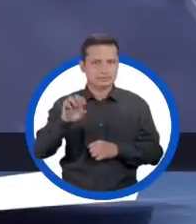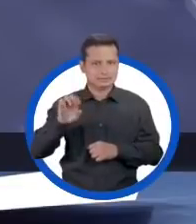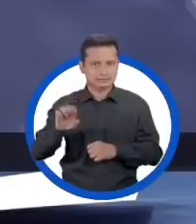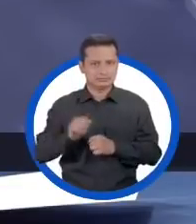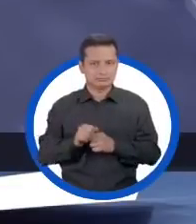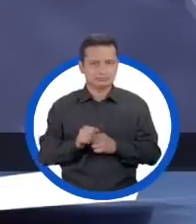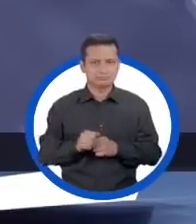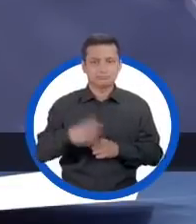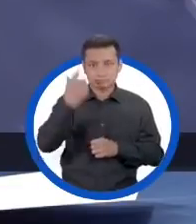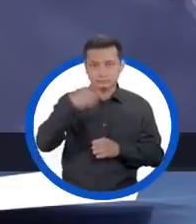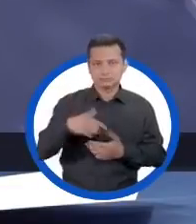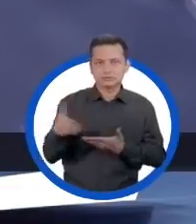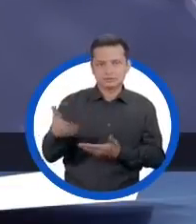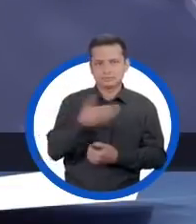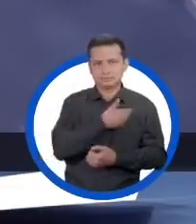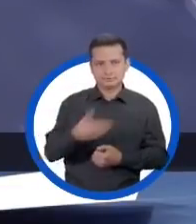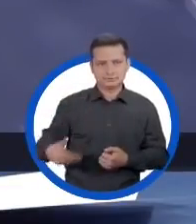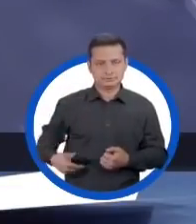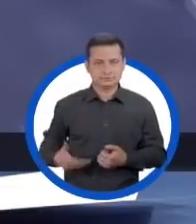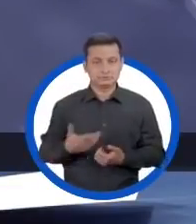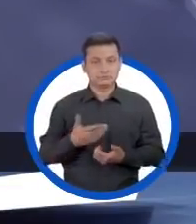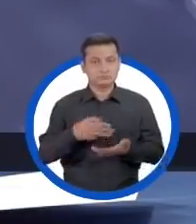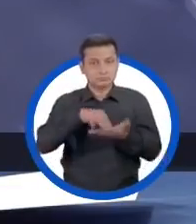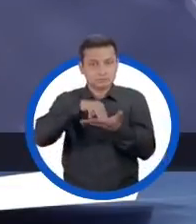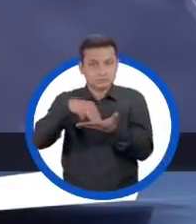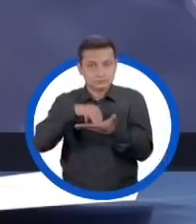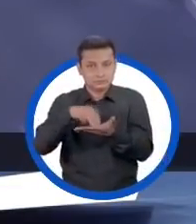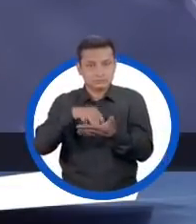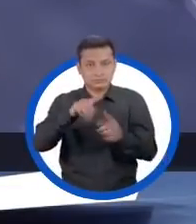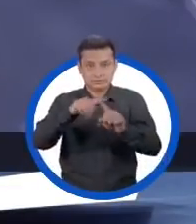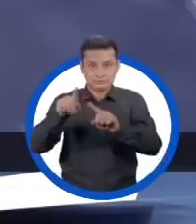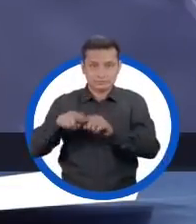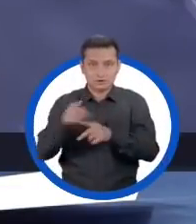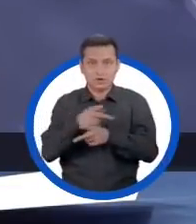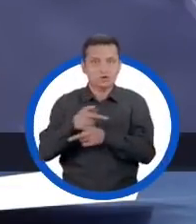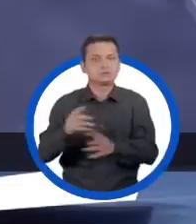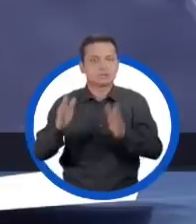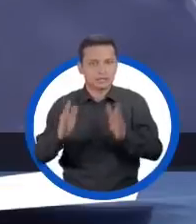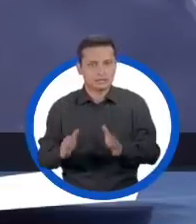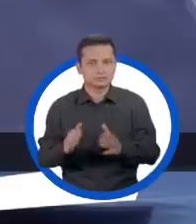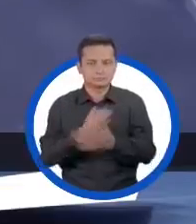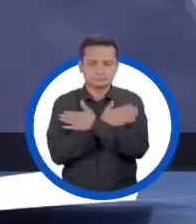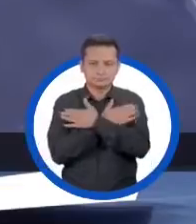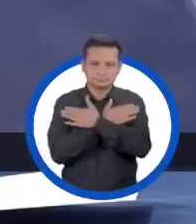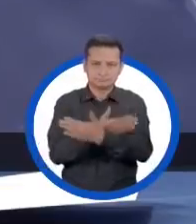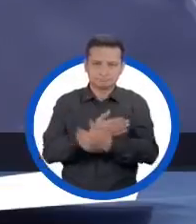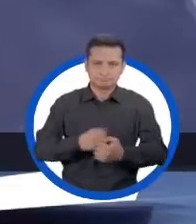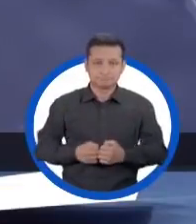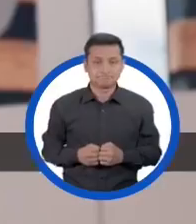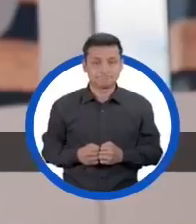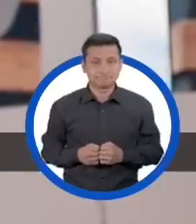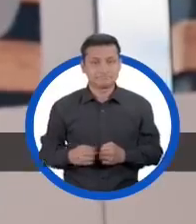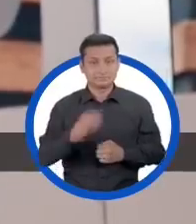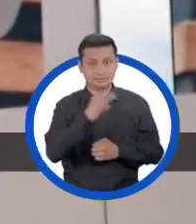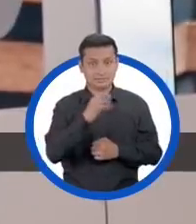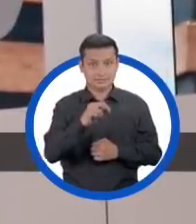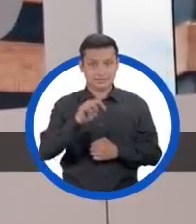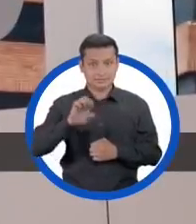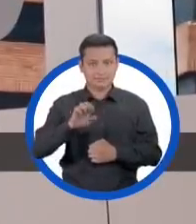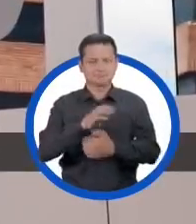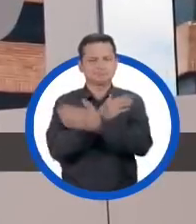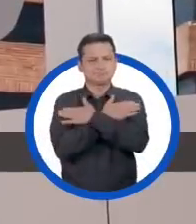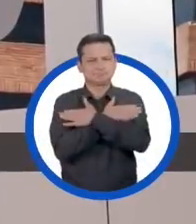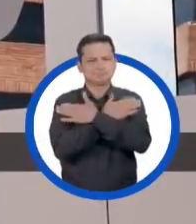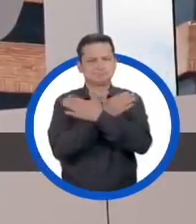a la CNE, en la persona de su presidenta, y a los demás miembros y consejeros. El